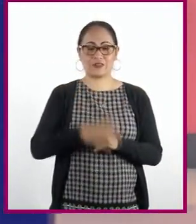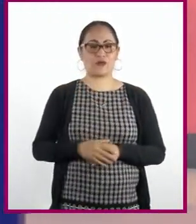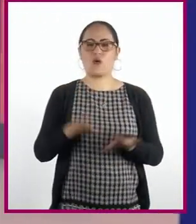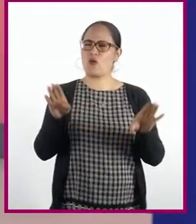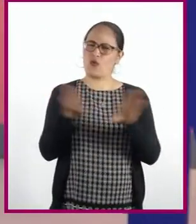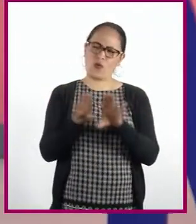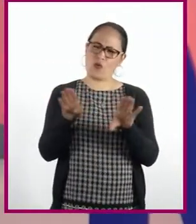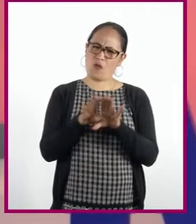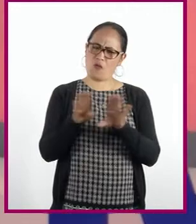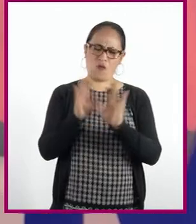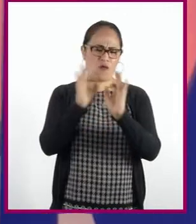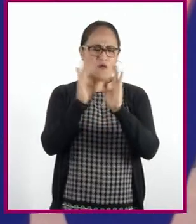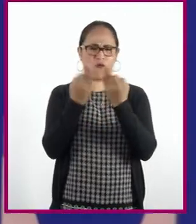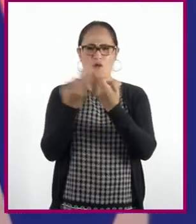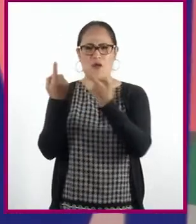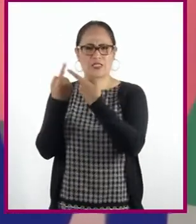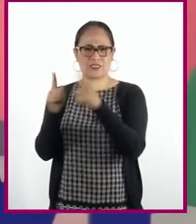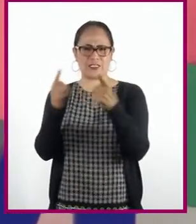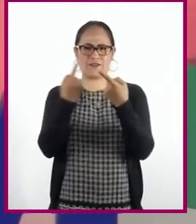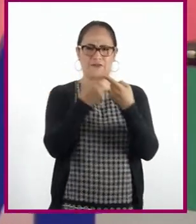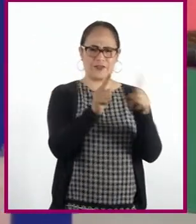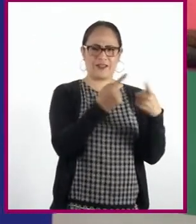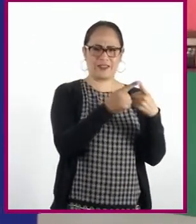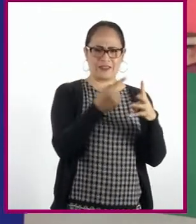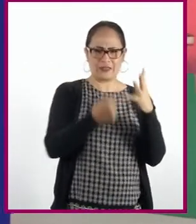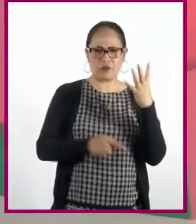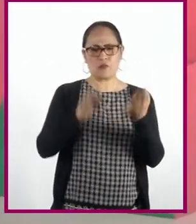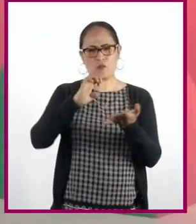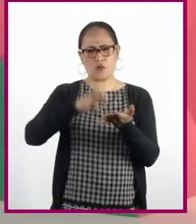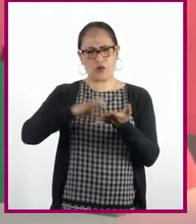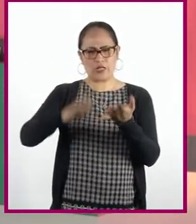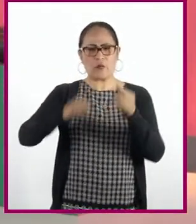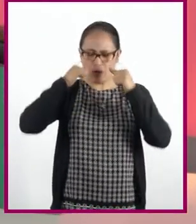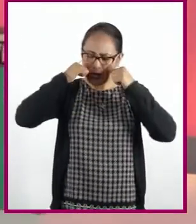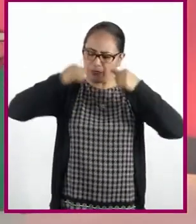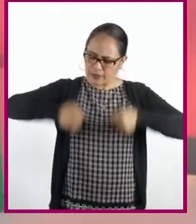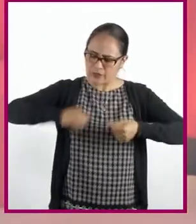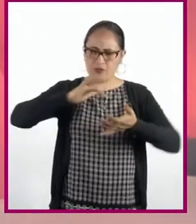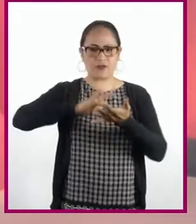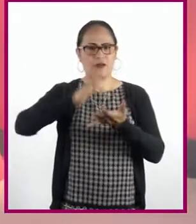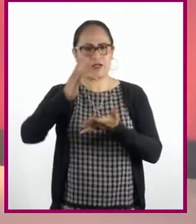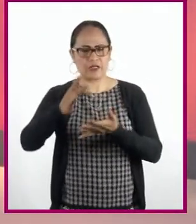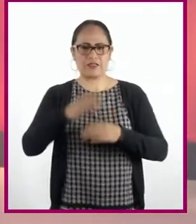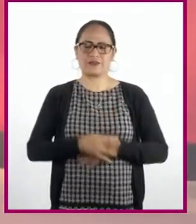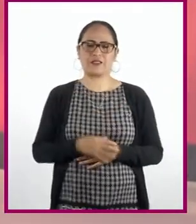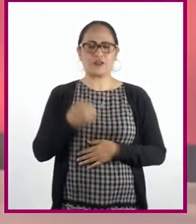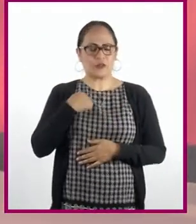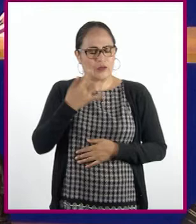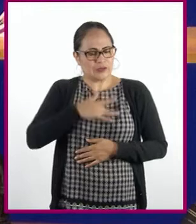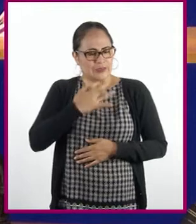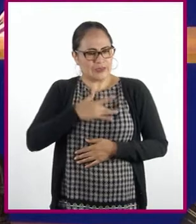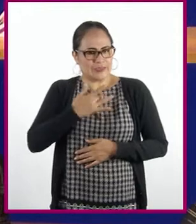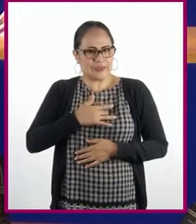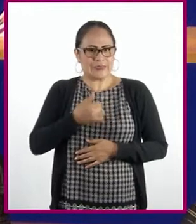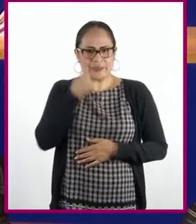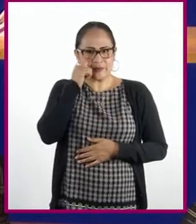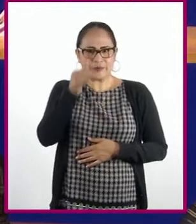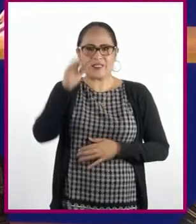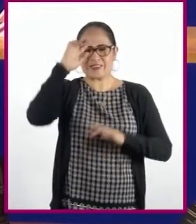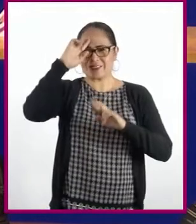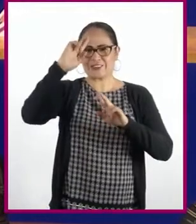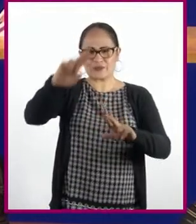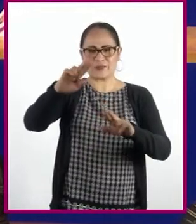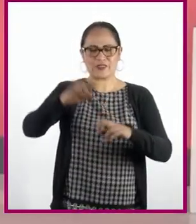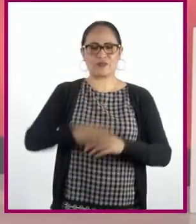de distintas maneras, como agradezco su atención, reitero mi consideración y respeto